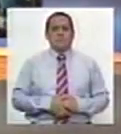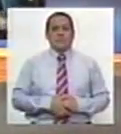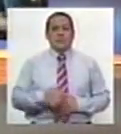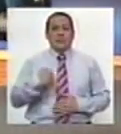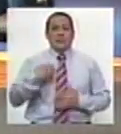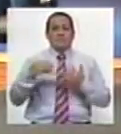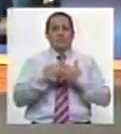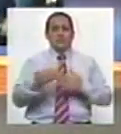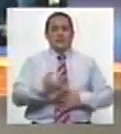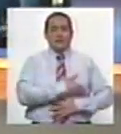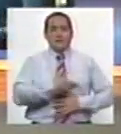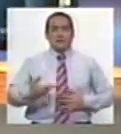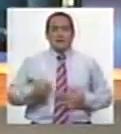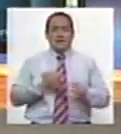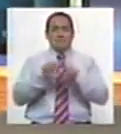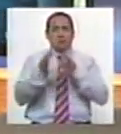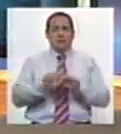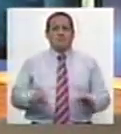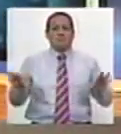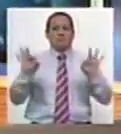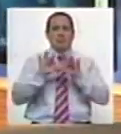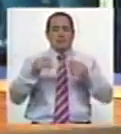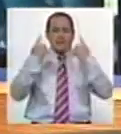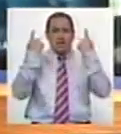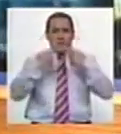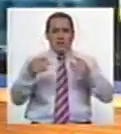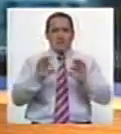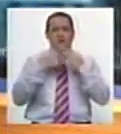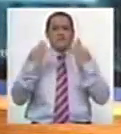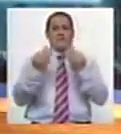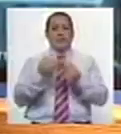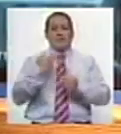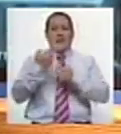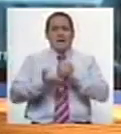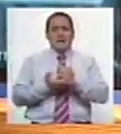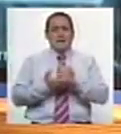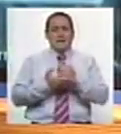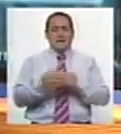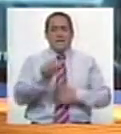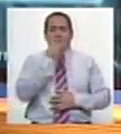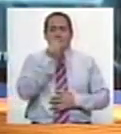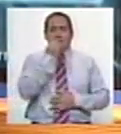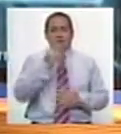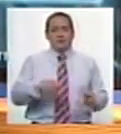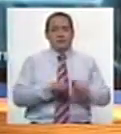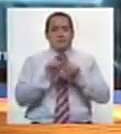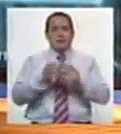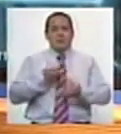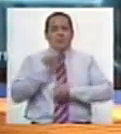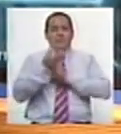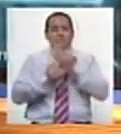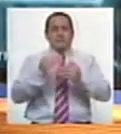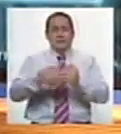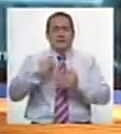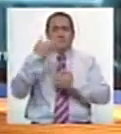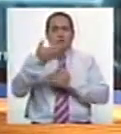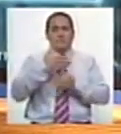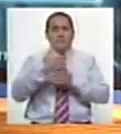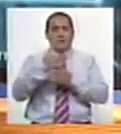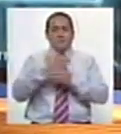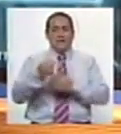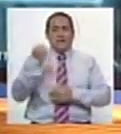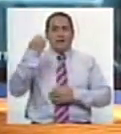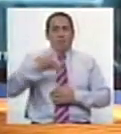La primera dama Nadine Heredia destacó la importancia de la agricultura familiar para garantizar la seguridad alimentaria. Hizo estas declaraciones luego de participar en el